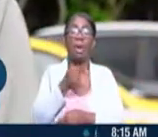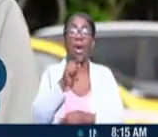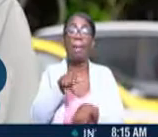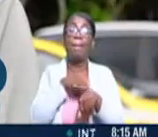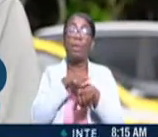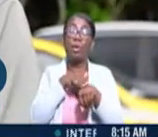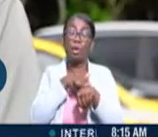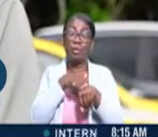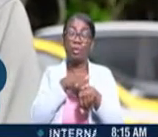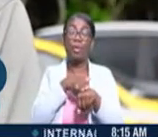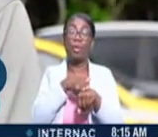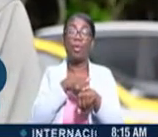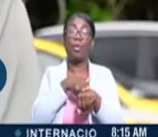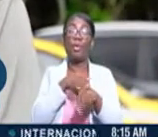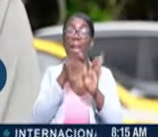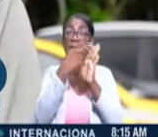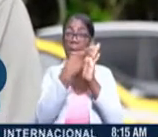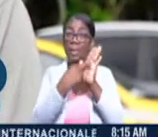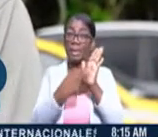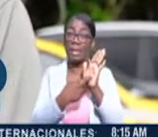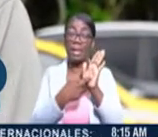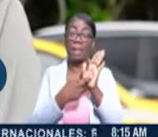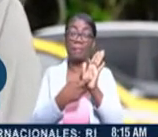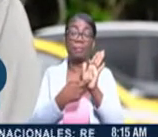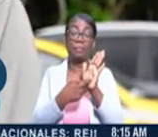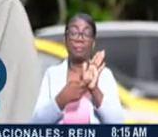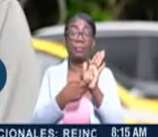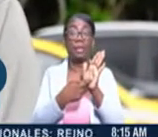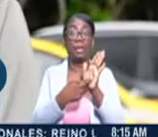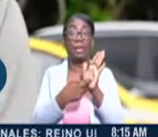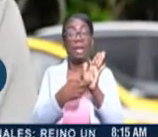bueno, a algunos a veces se les pasa, tampoco la parte